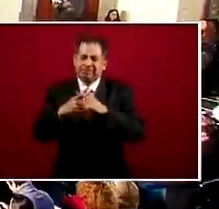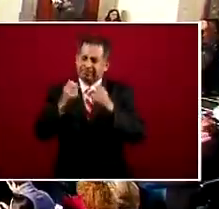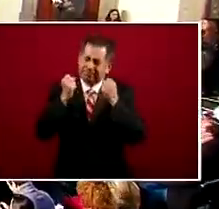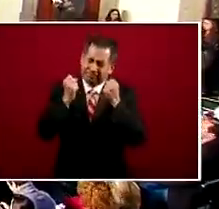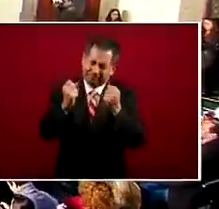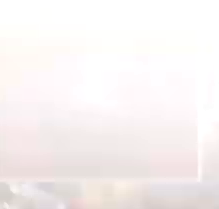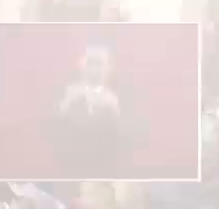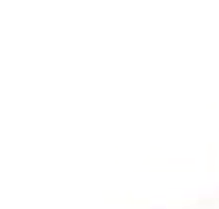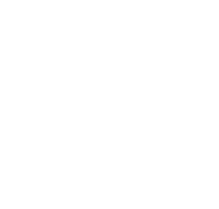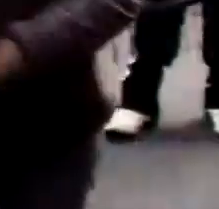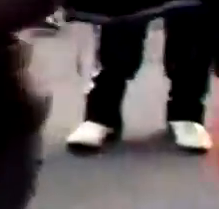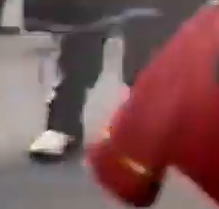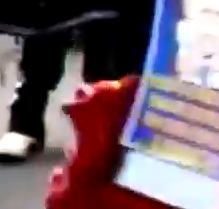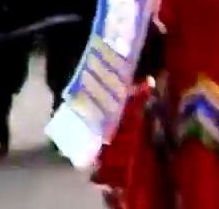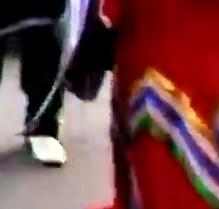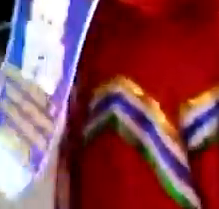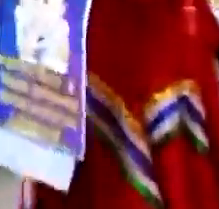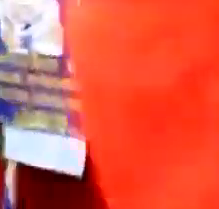muchas gracias.